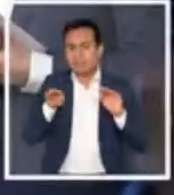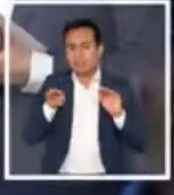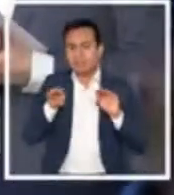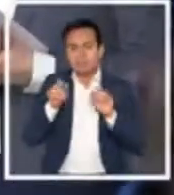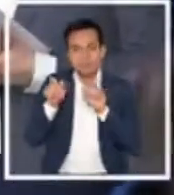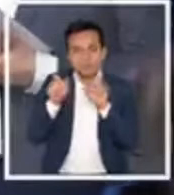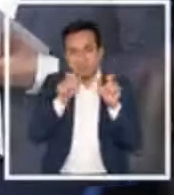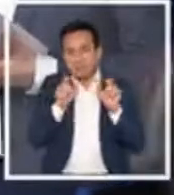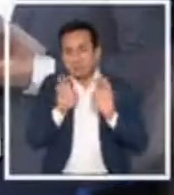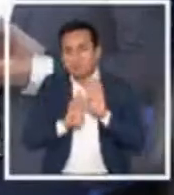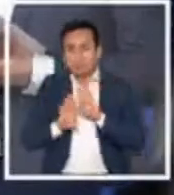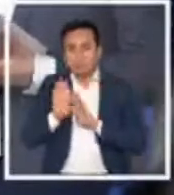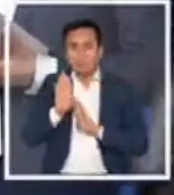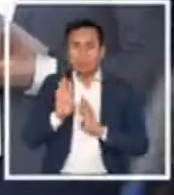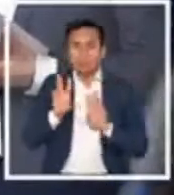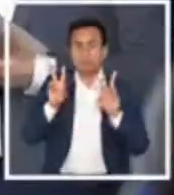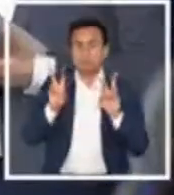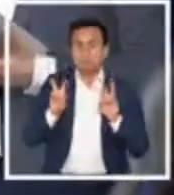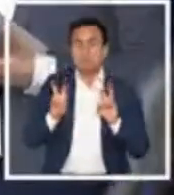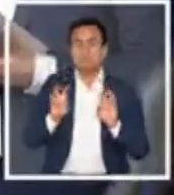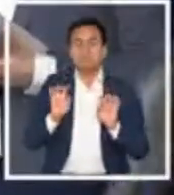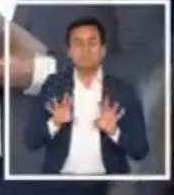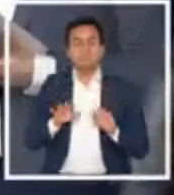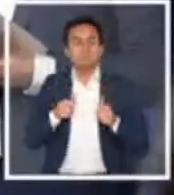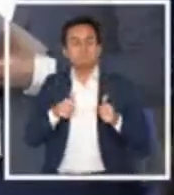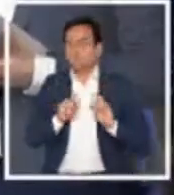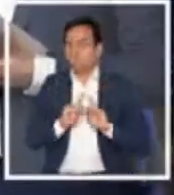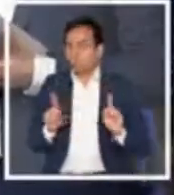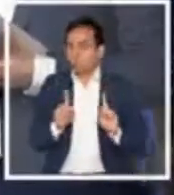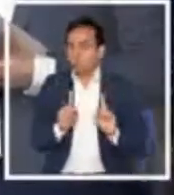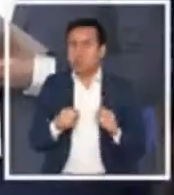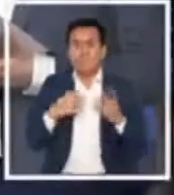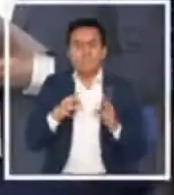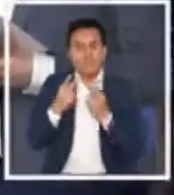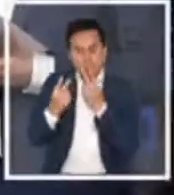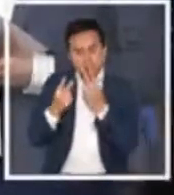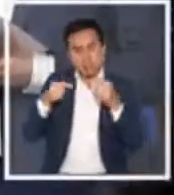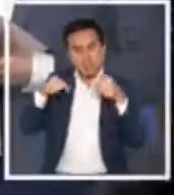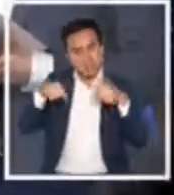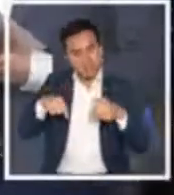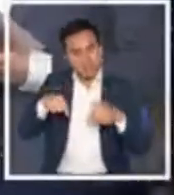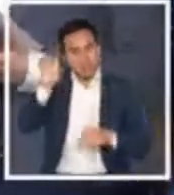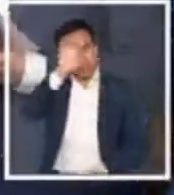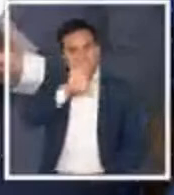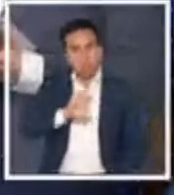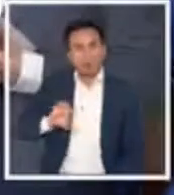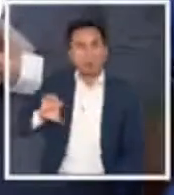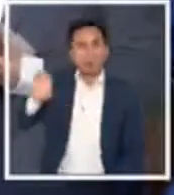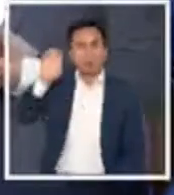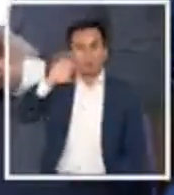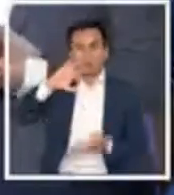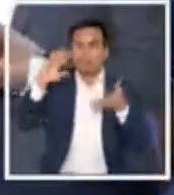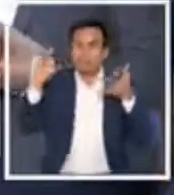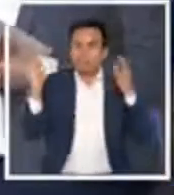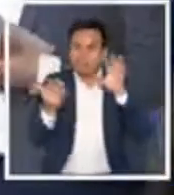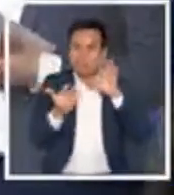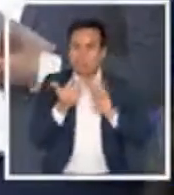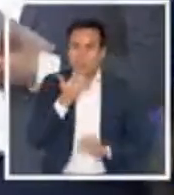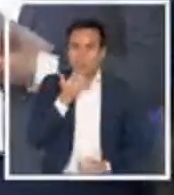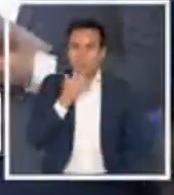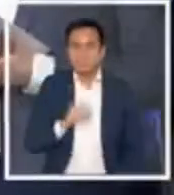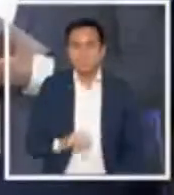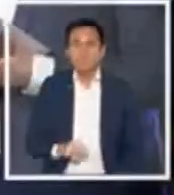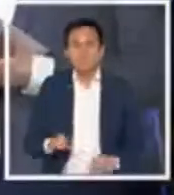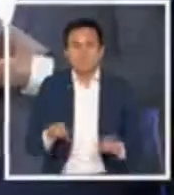vigilancia. Nada puede darse por sentado, ya lo vemos aquí en Europa y por el mundo entero,